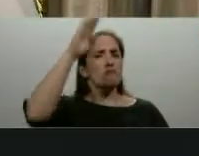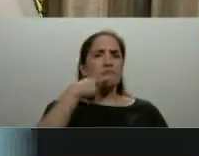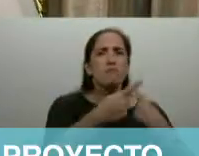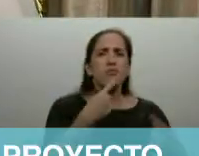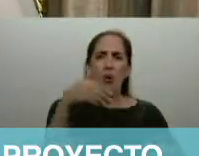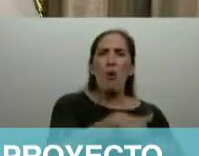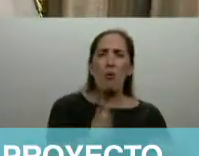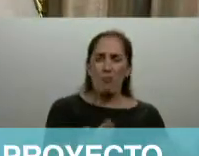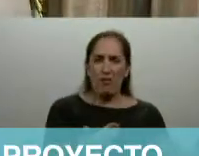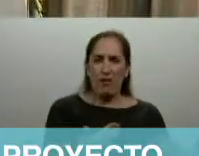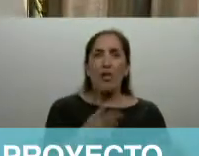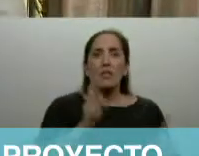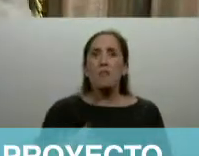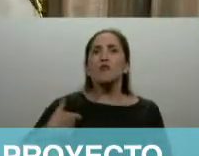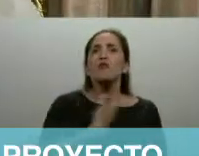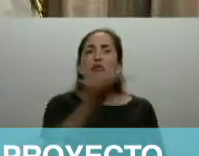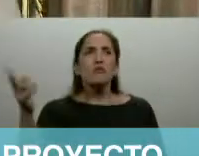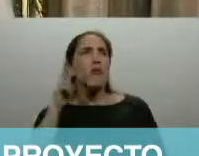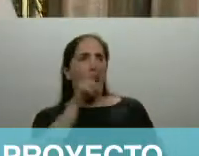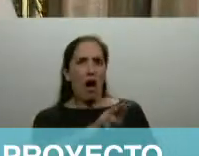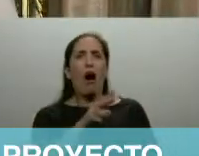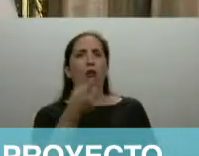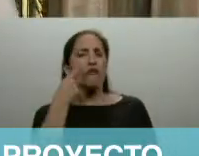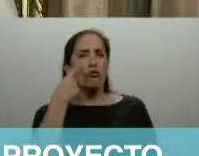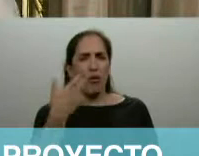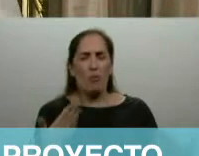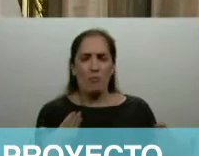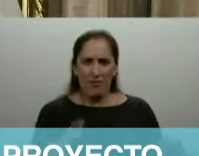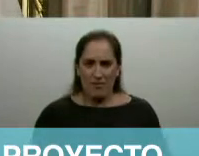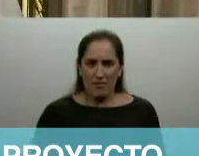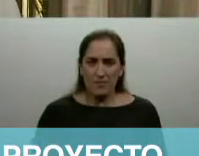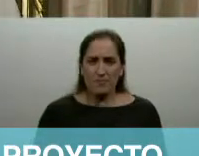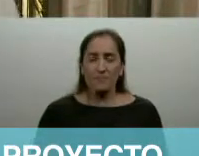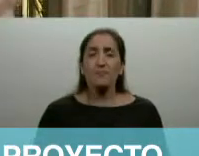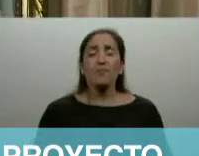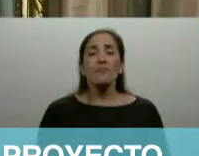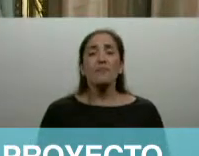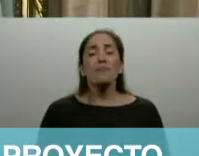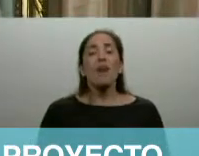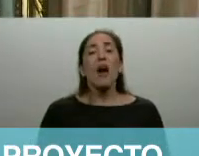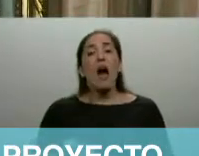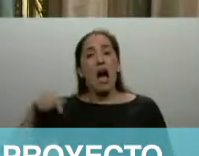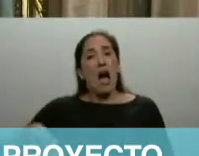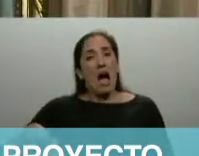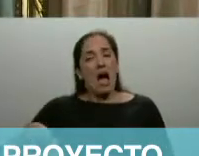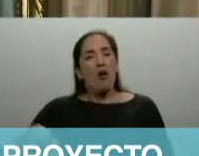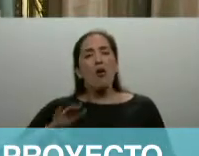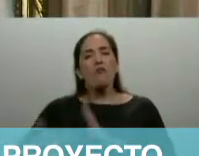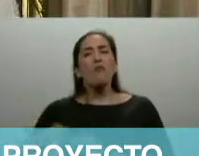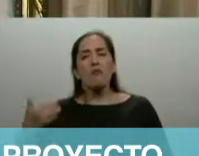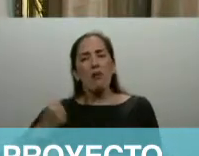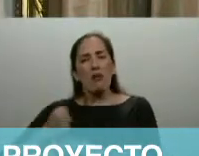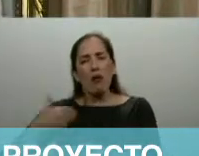La presidenta Cristina Fernández de Kirchner anunció hoy el envío al Congreso Nacional del nuevo Código de Procedimiento Penal. La jefa de